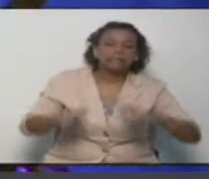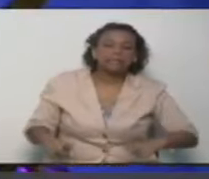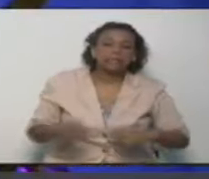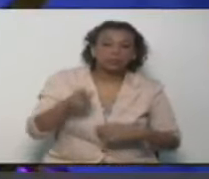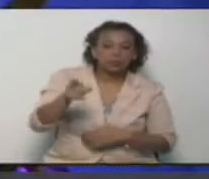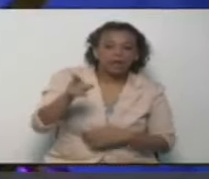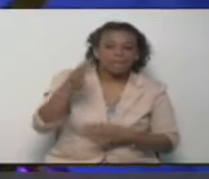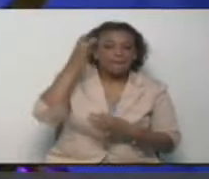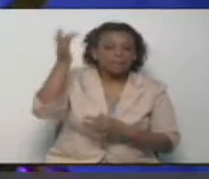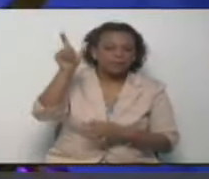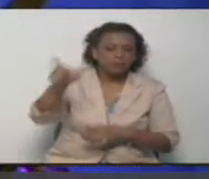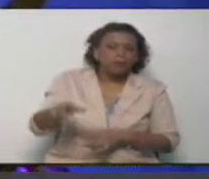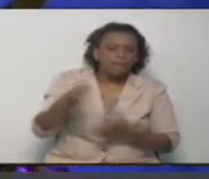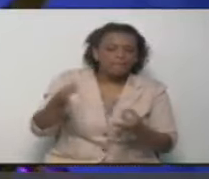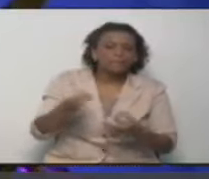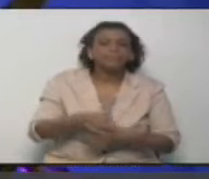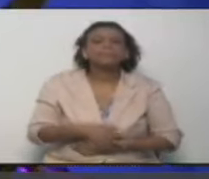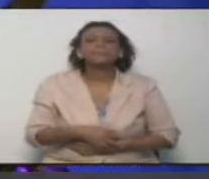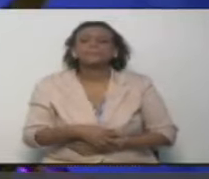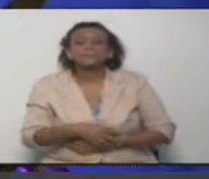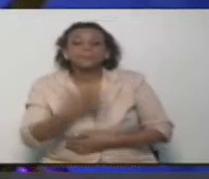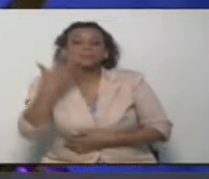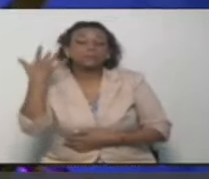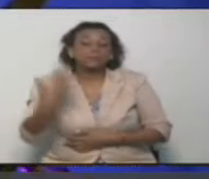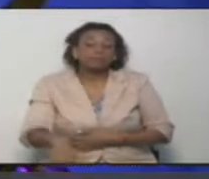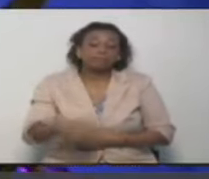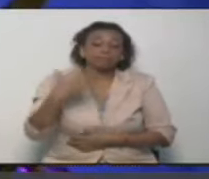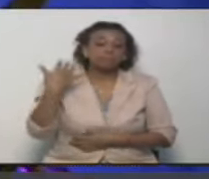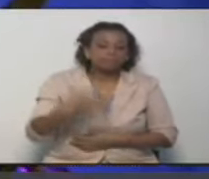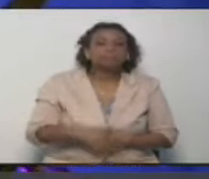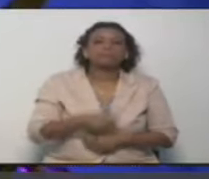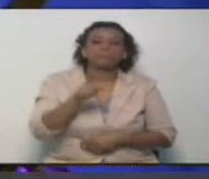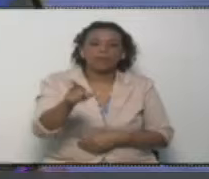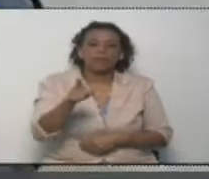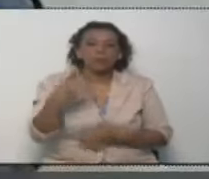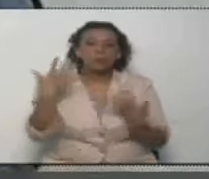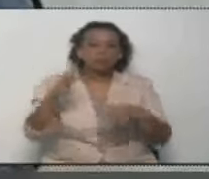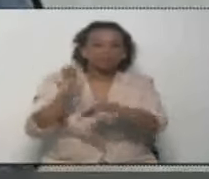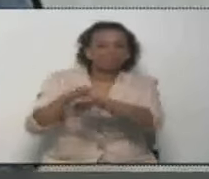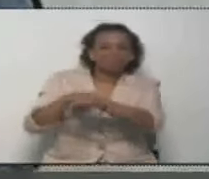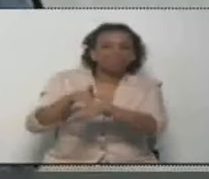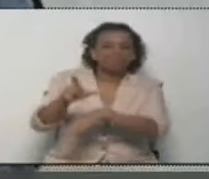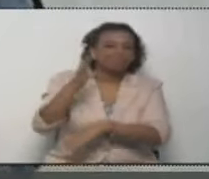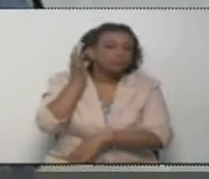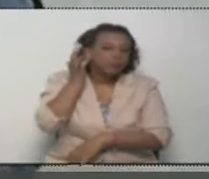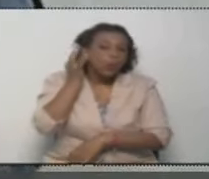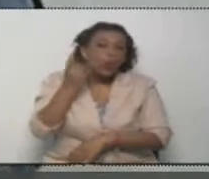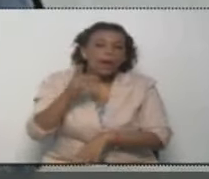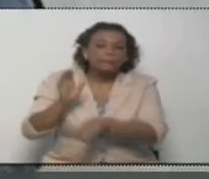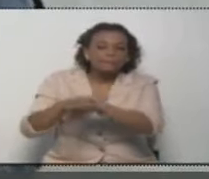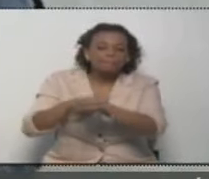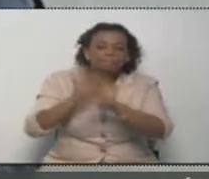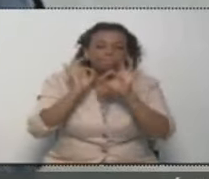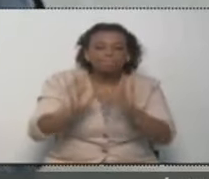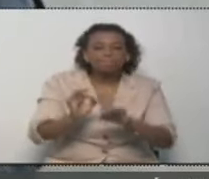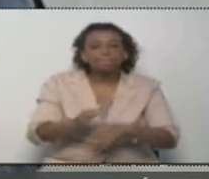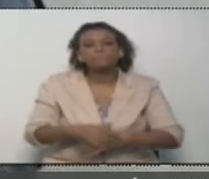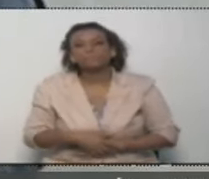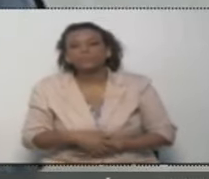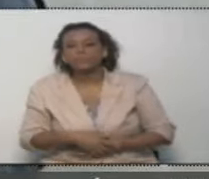tema. Me quedo corto, María Antonieta, si te digo